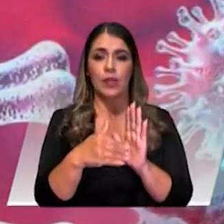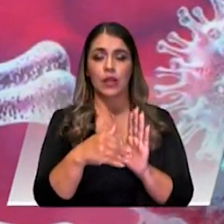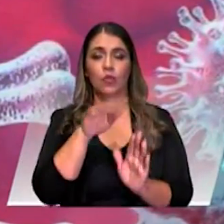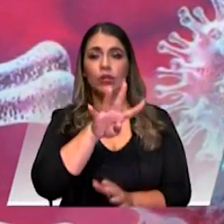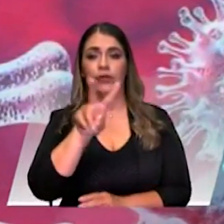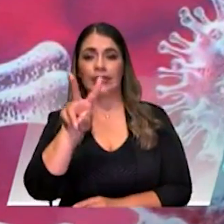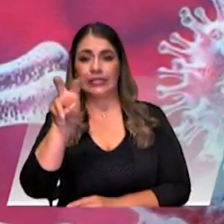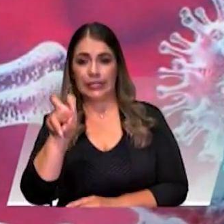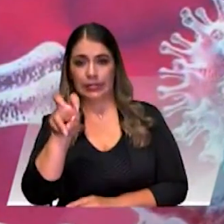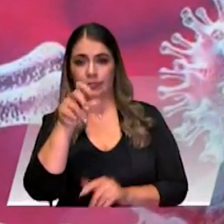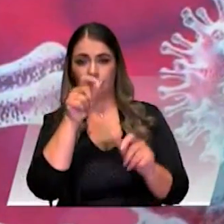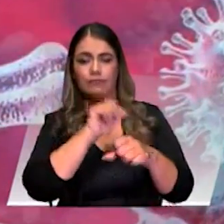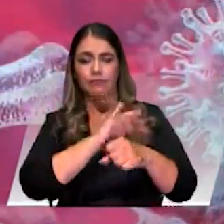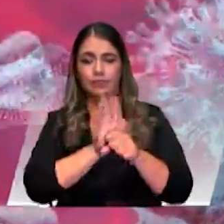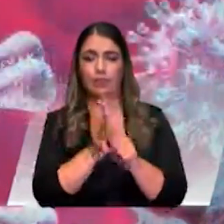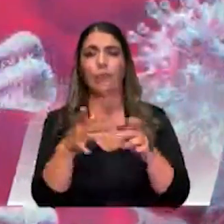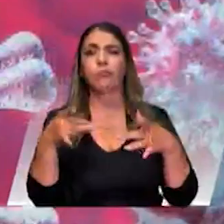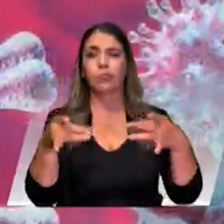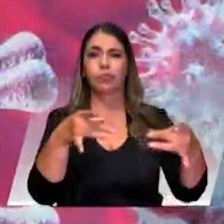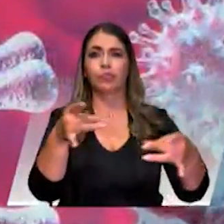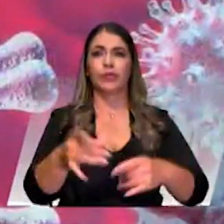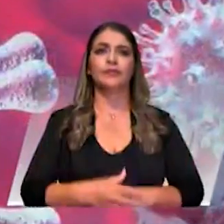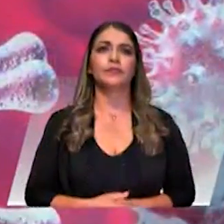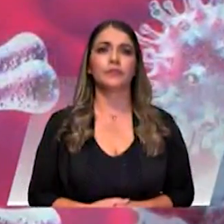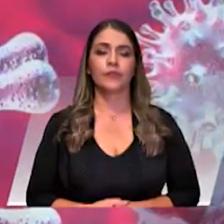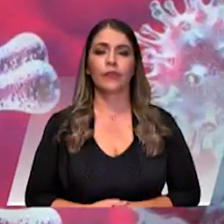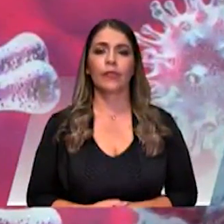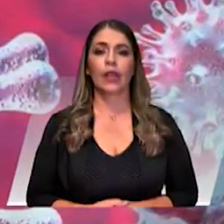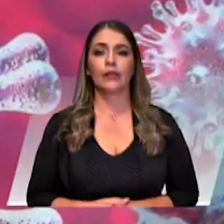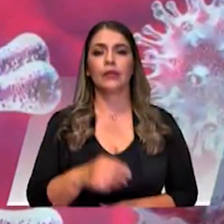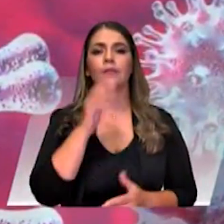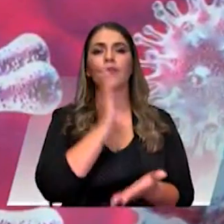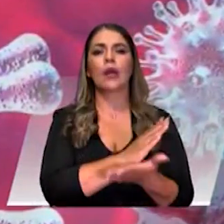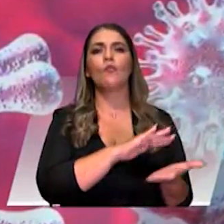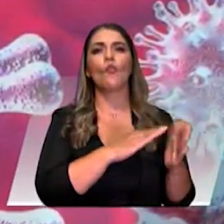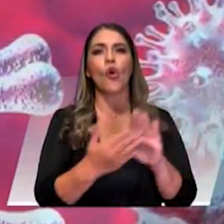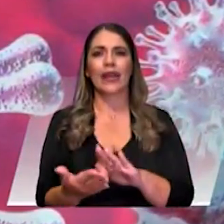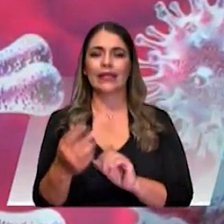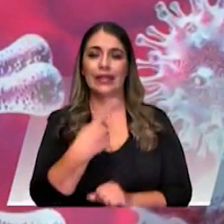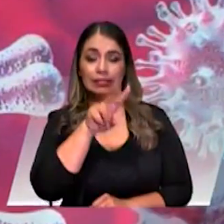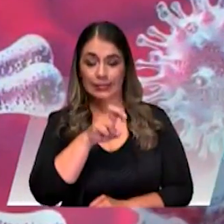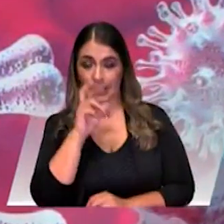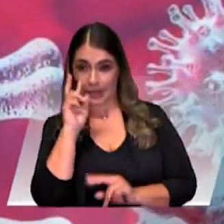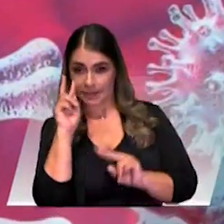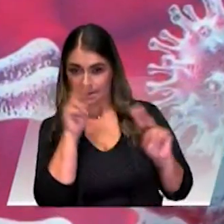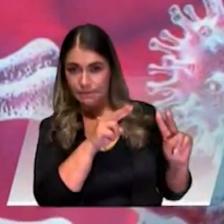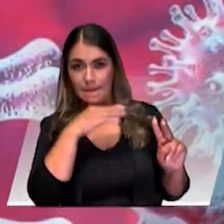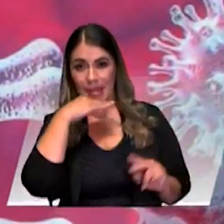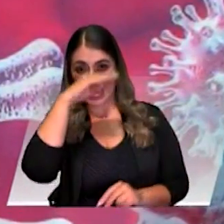141.427 casos de la COVID-19. En este día, 17 personas murieron, 10 de ellas en